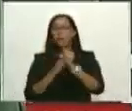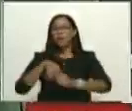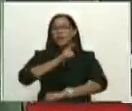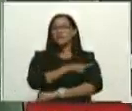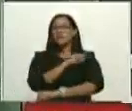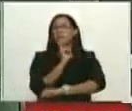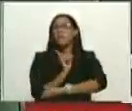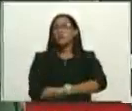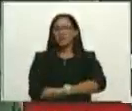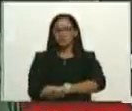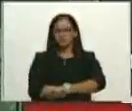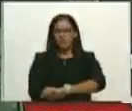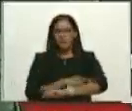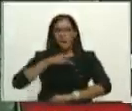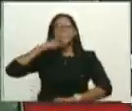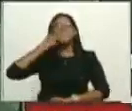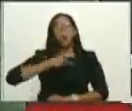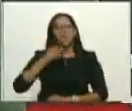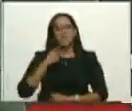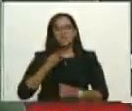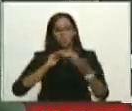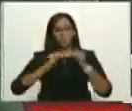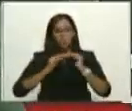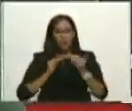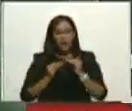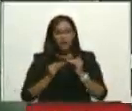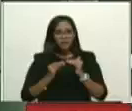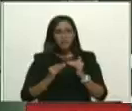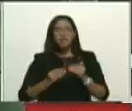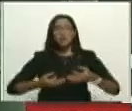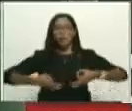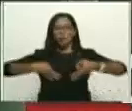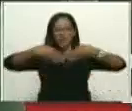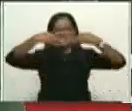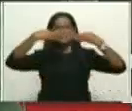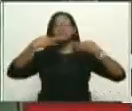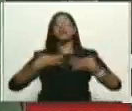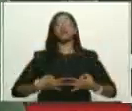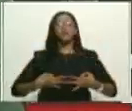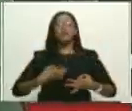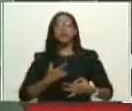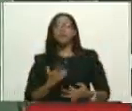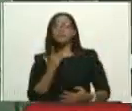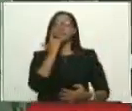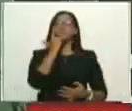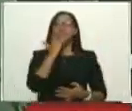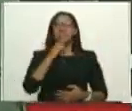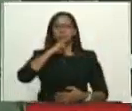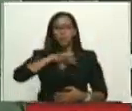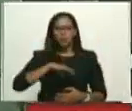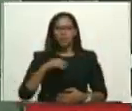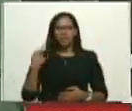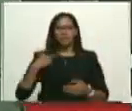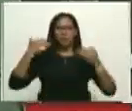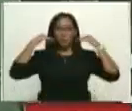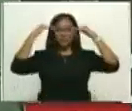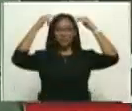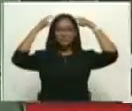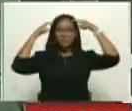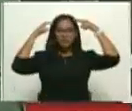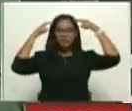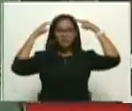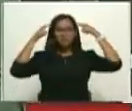poder político y moral, con la estatura histórica que alcanzó el comandante Chávez,